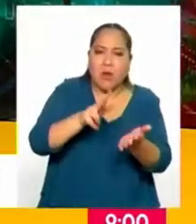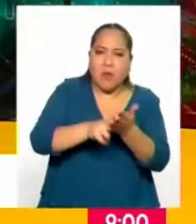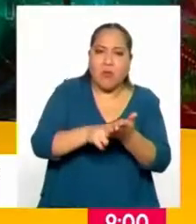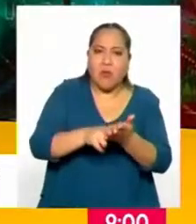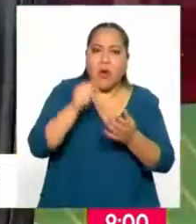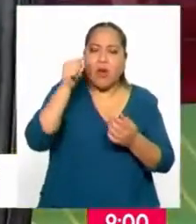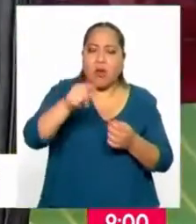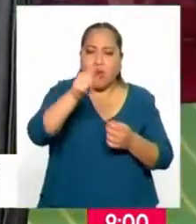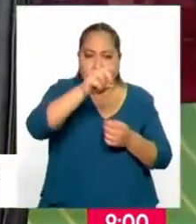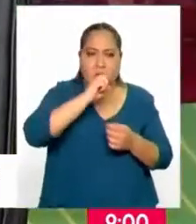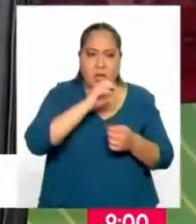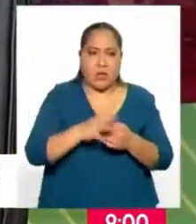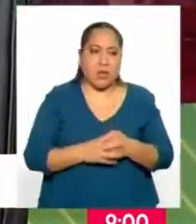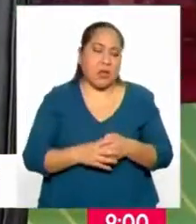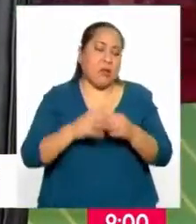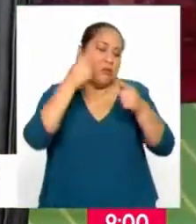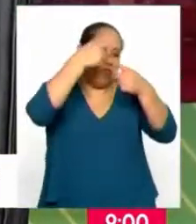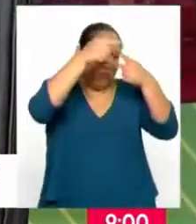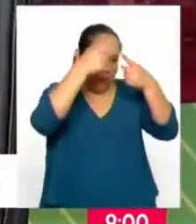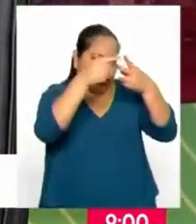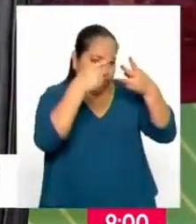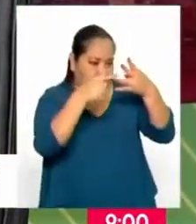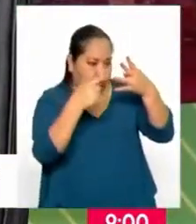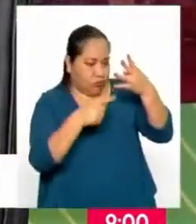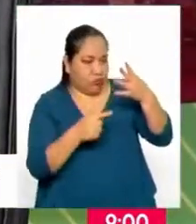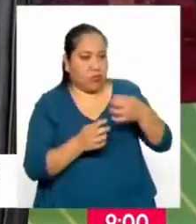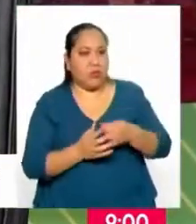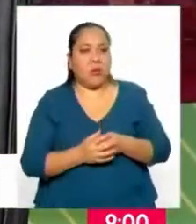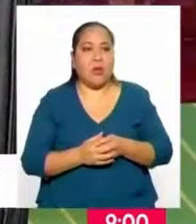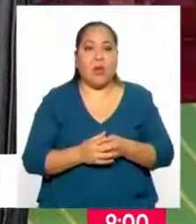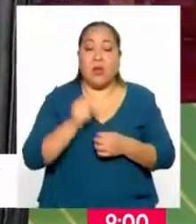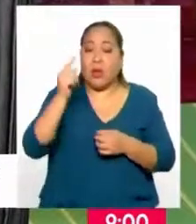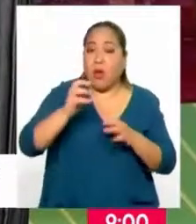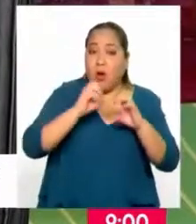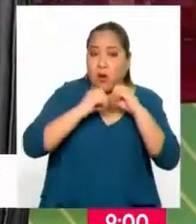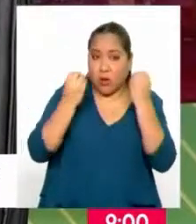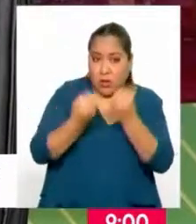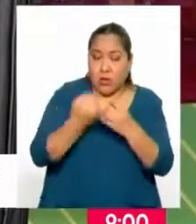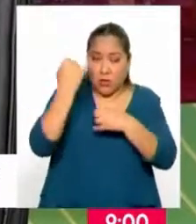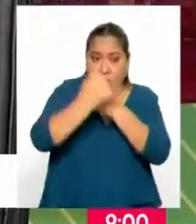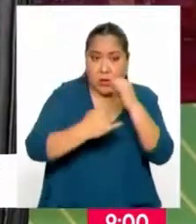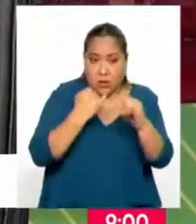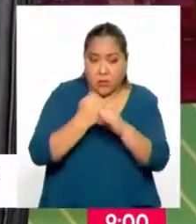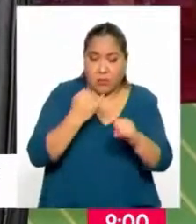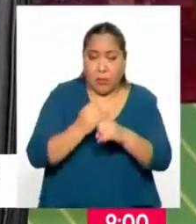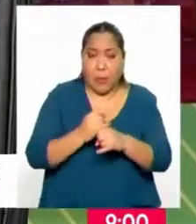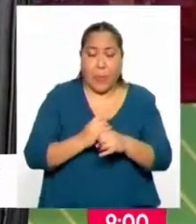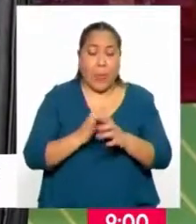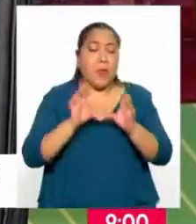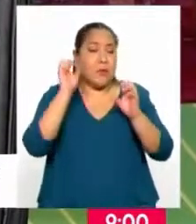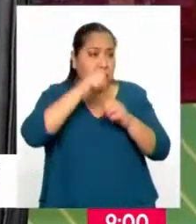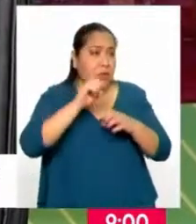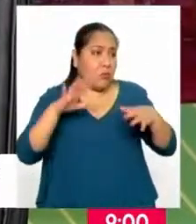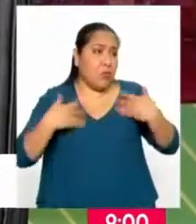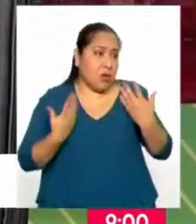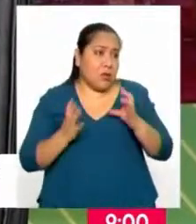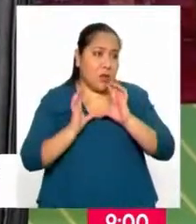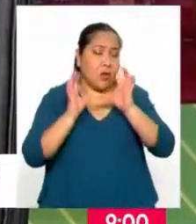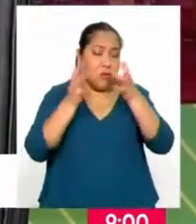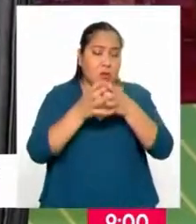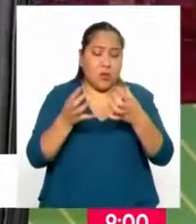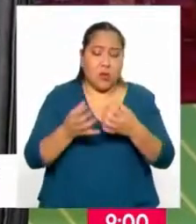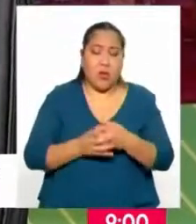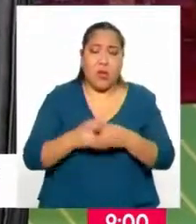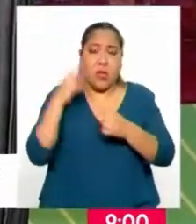señalar? Sí, hay diversas opciones. ¿Tendría que ser un órgano internacional? Podría ser, la Comisión Interamericana de Derechos Humanos